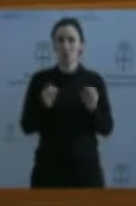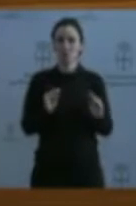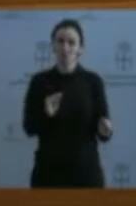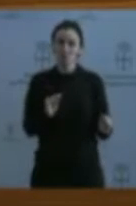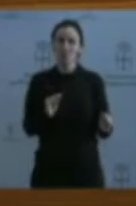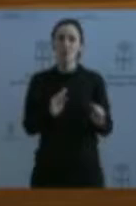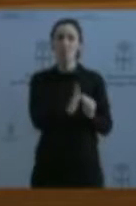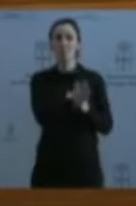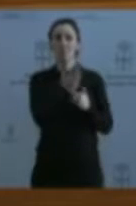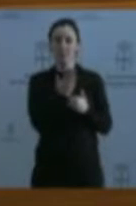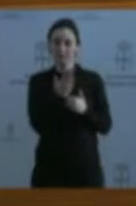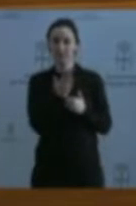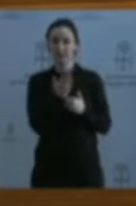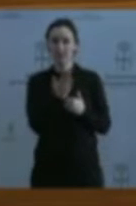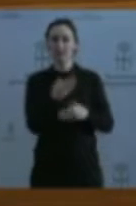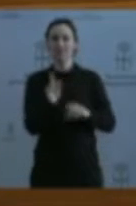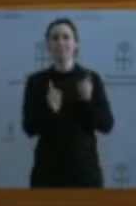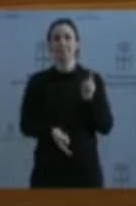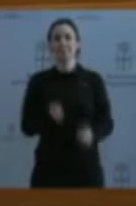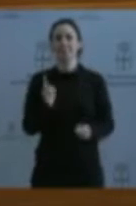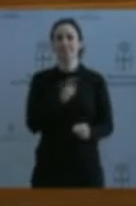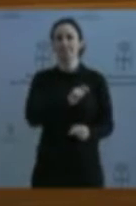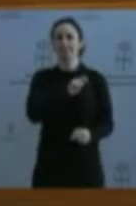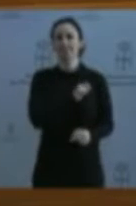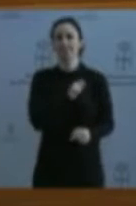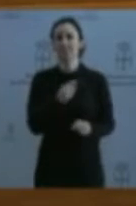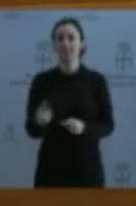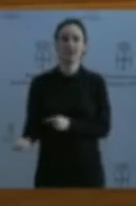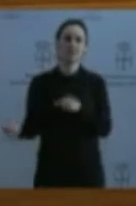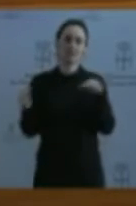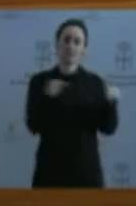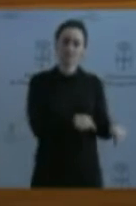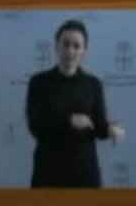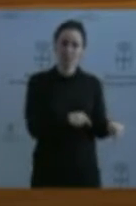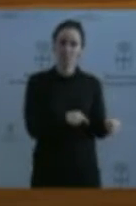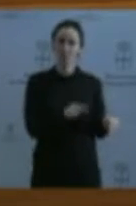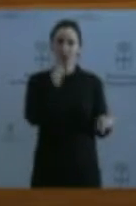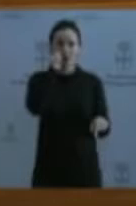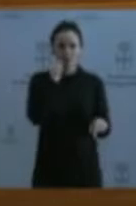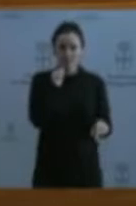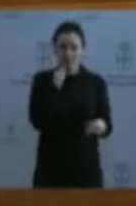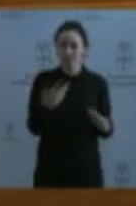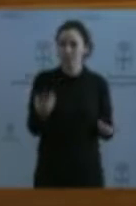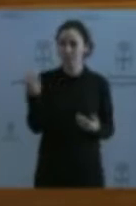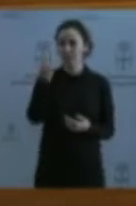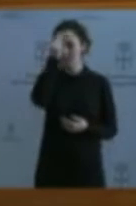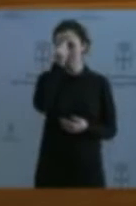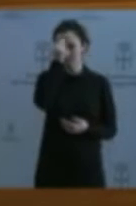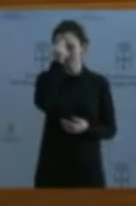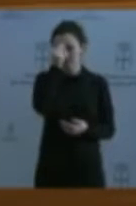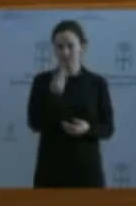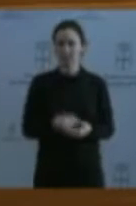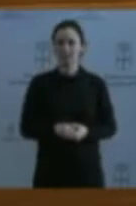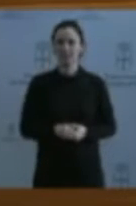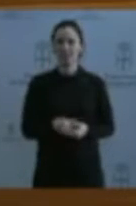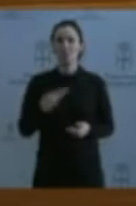España su traslado del IPLA a Oviedo, piensen que hay una en el BOE de mayo